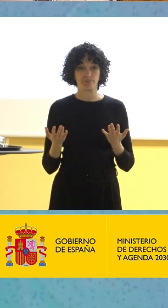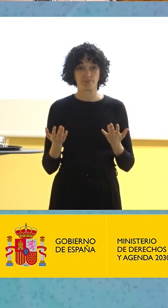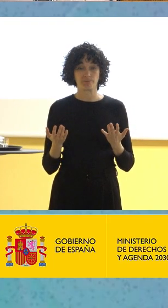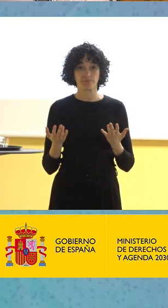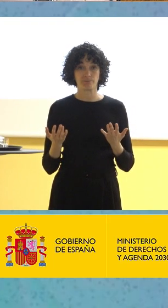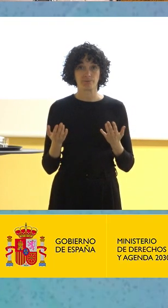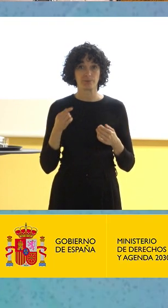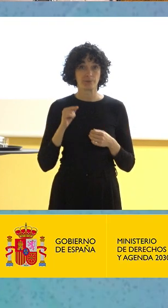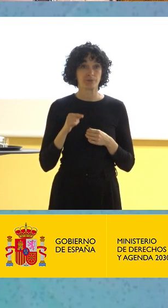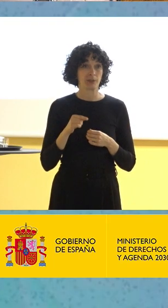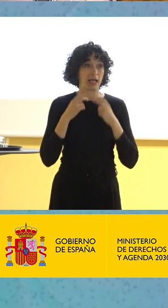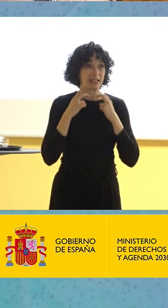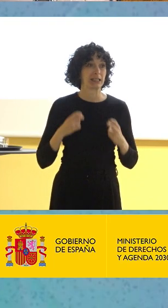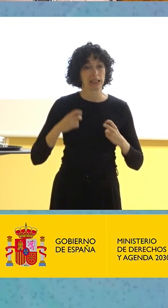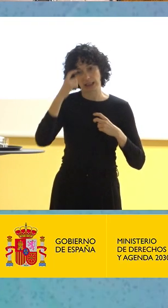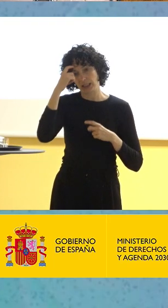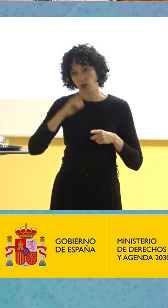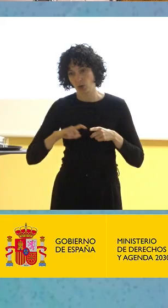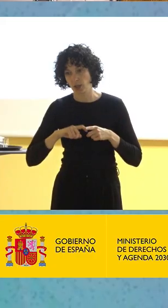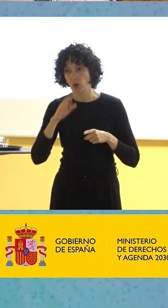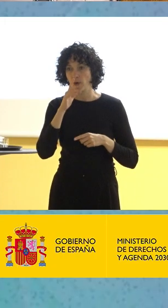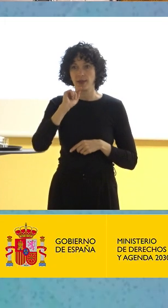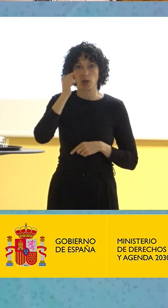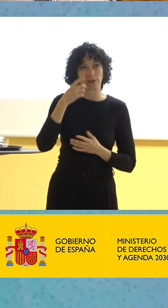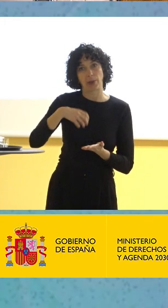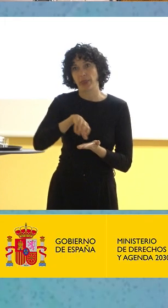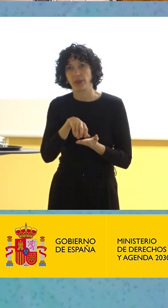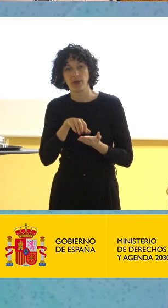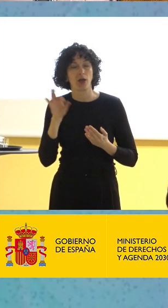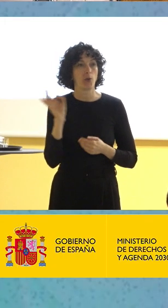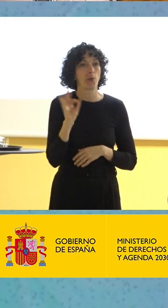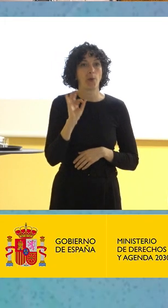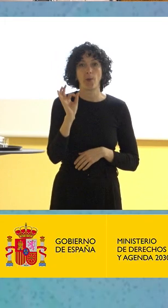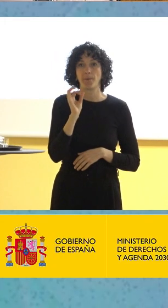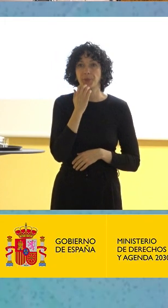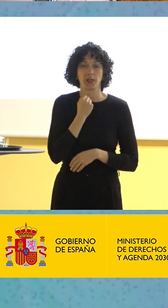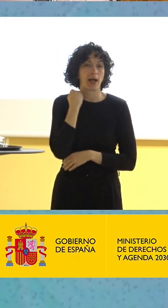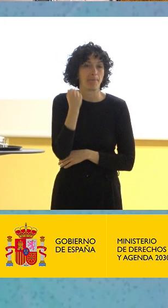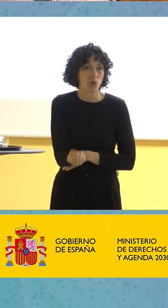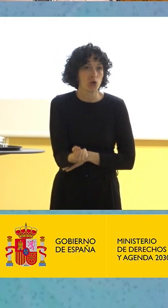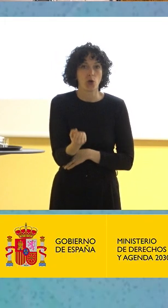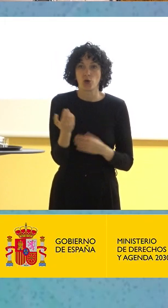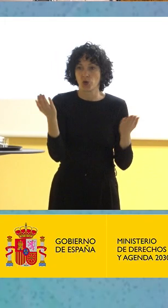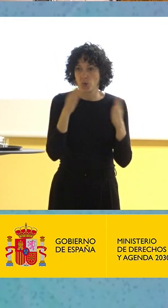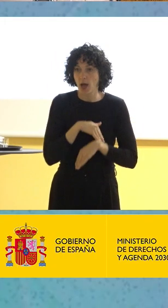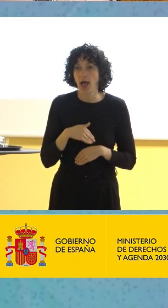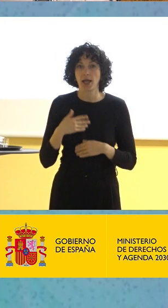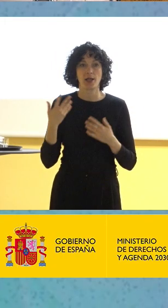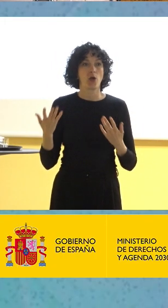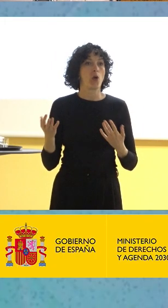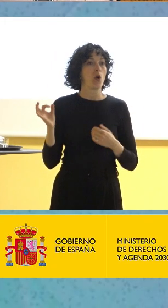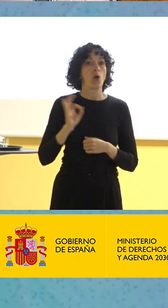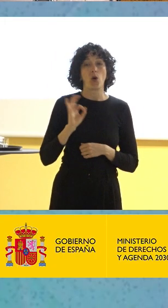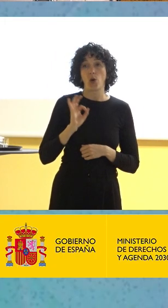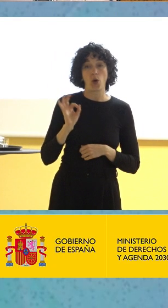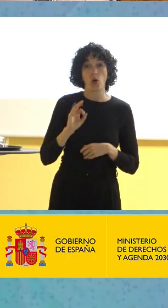estrés psicológico por la incertidumbre diagnóstica, también la falta de apoyos, el desconocimiento que existe por parte